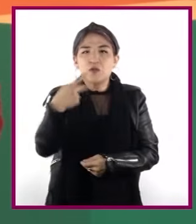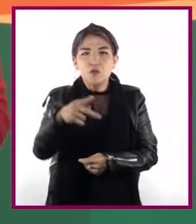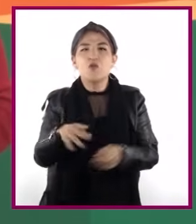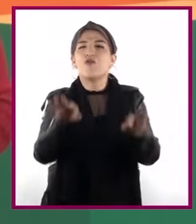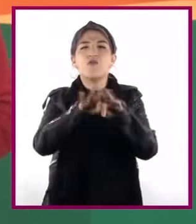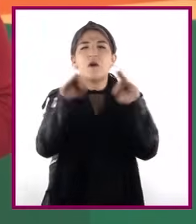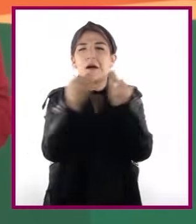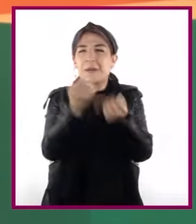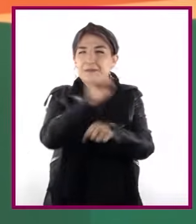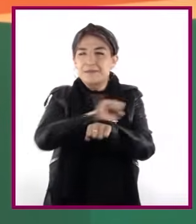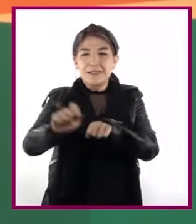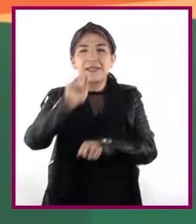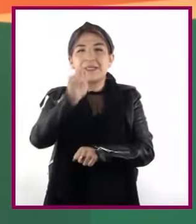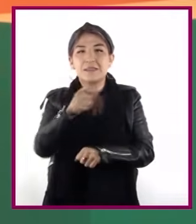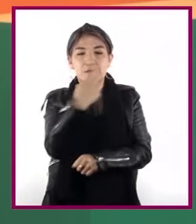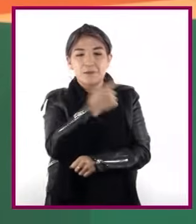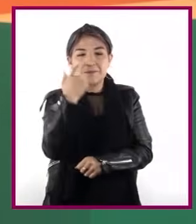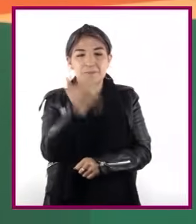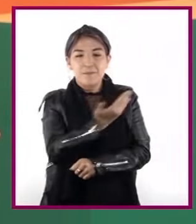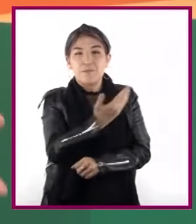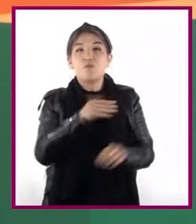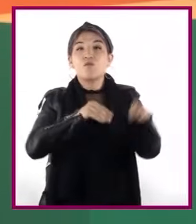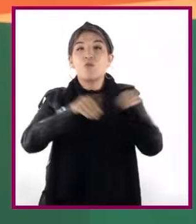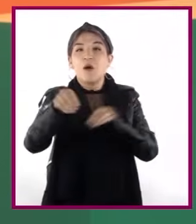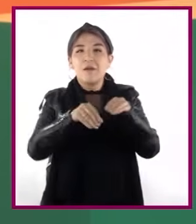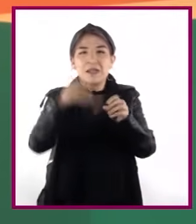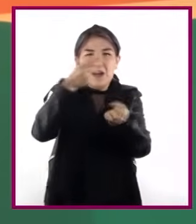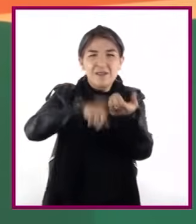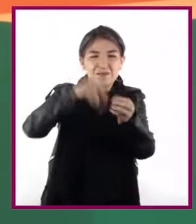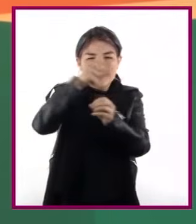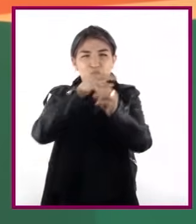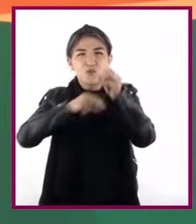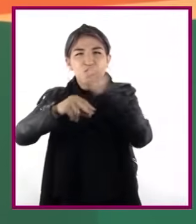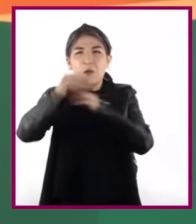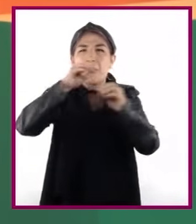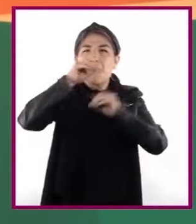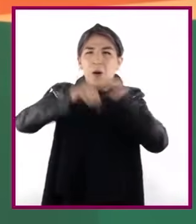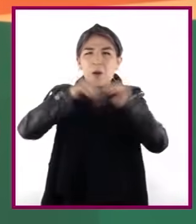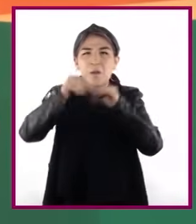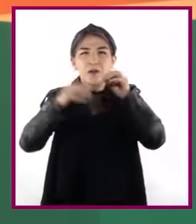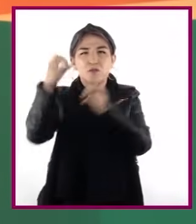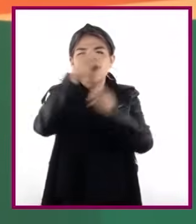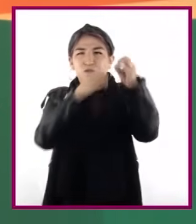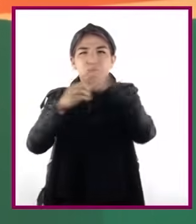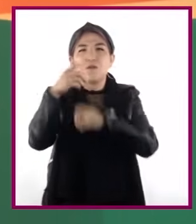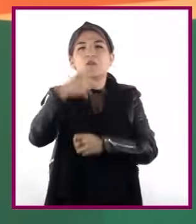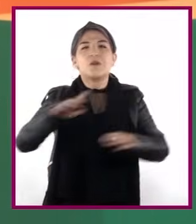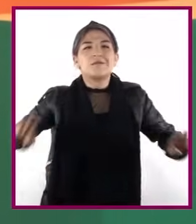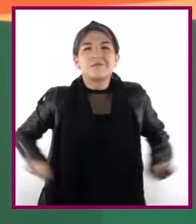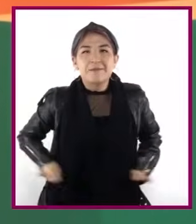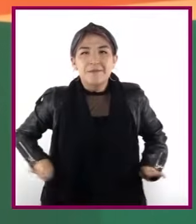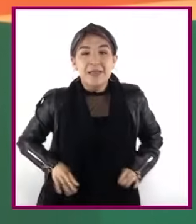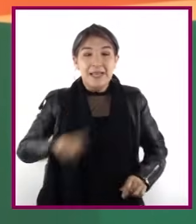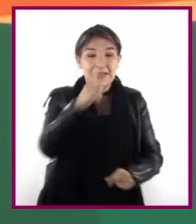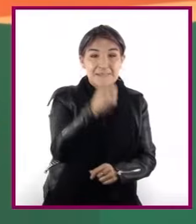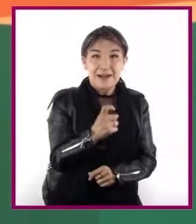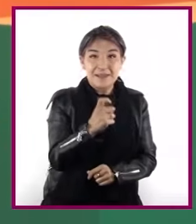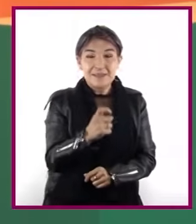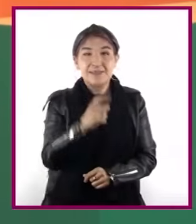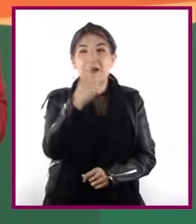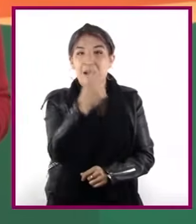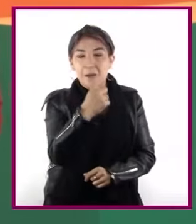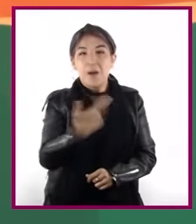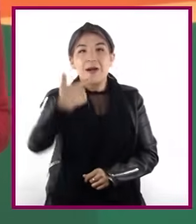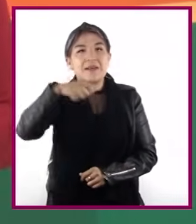más sencillo es el de partículas en movimiento, que es útil para explicar las características de los sólidos, líquidos y